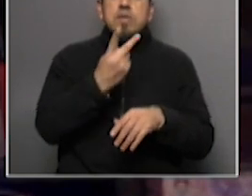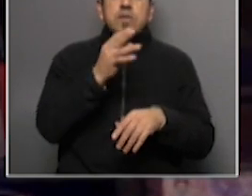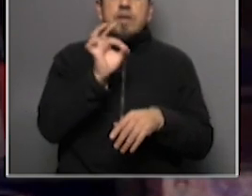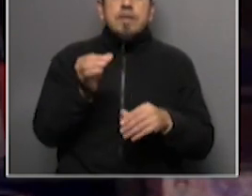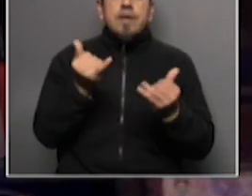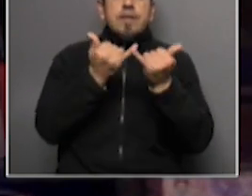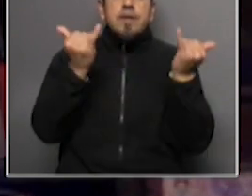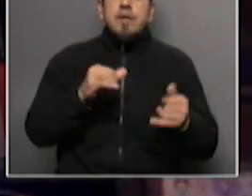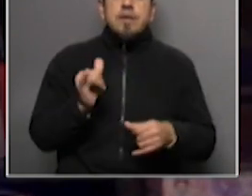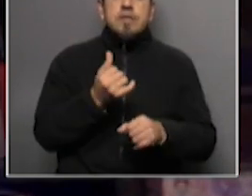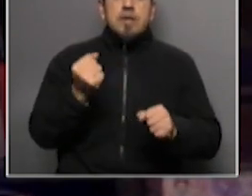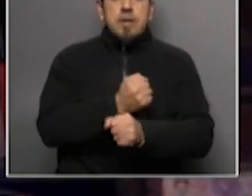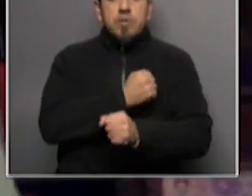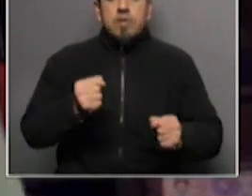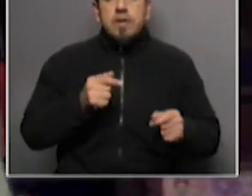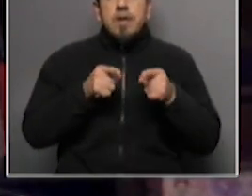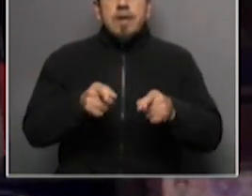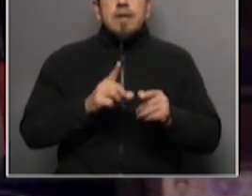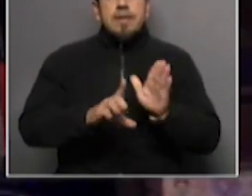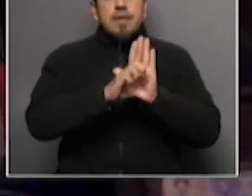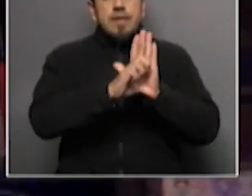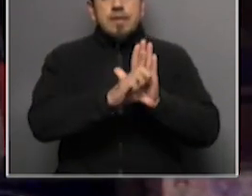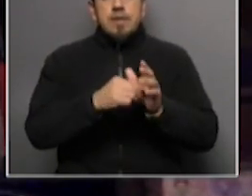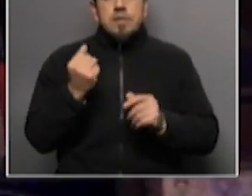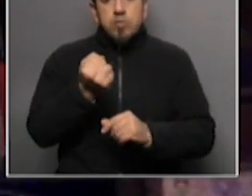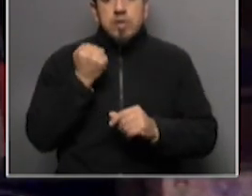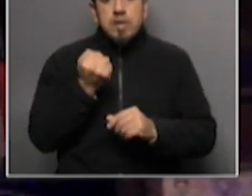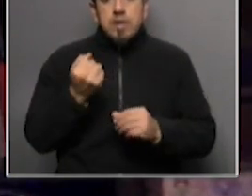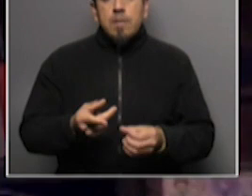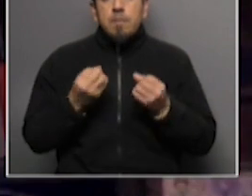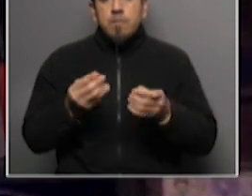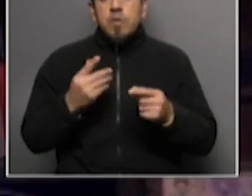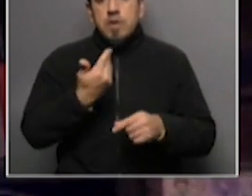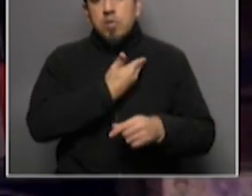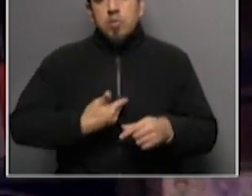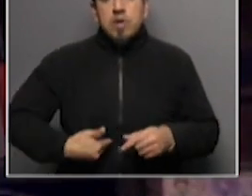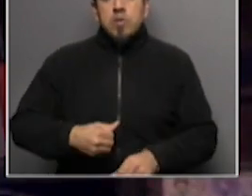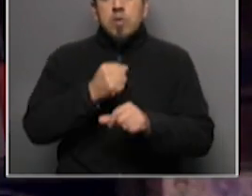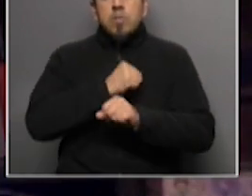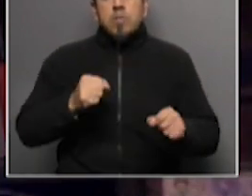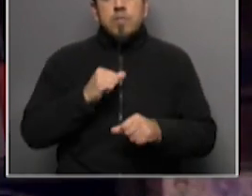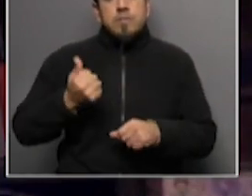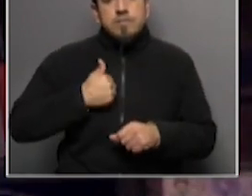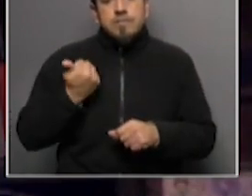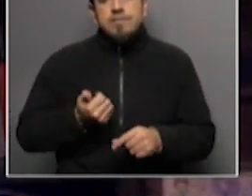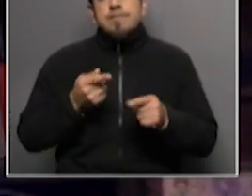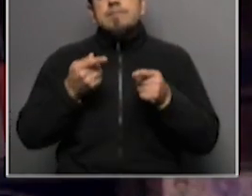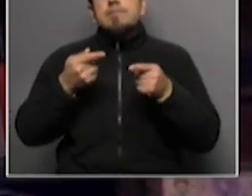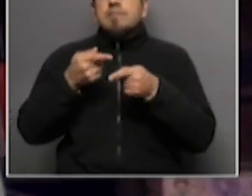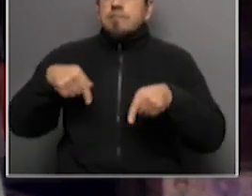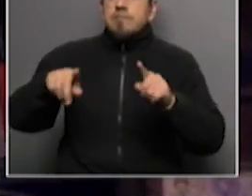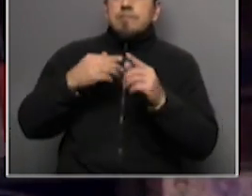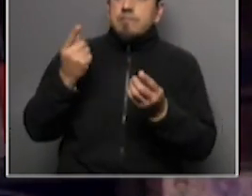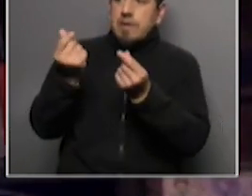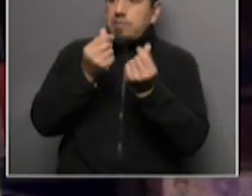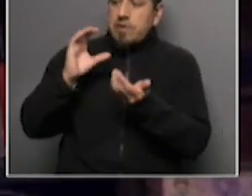tiene que estar aprobada esta ley. Esta ley es importante porque, bueno, porque le permite al gobierno ajustar las partidas aprobadas